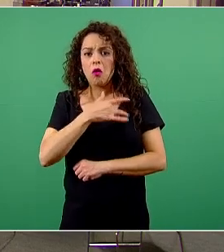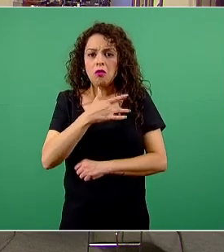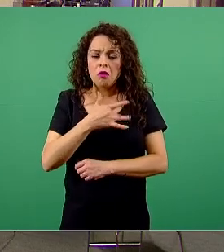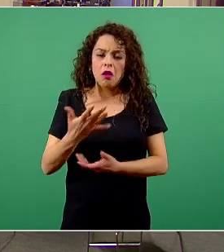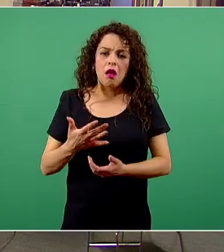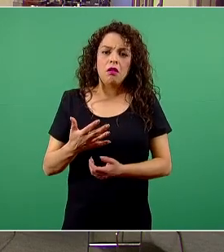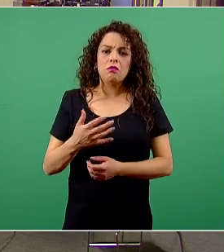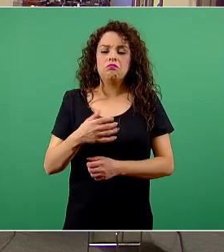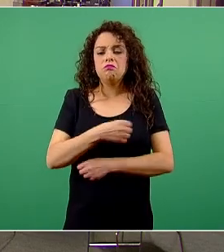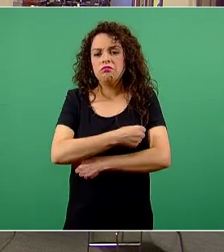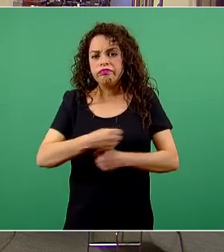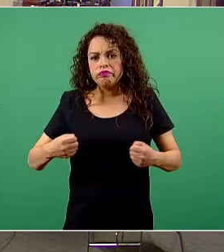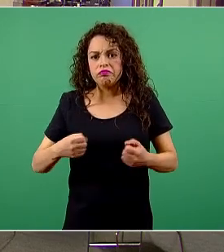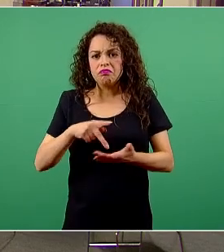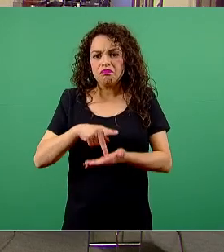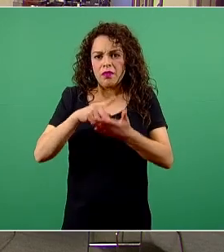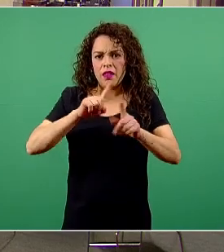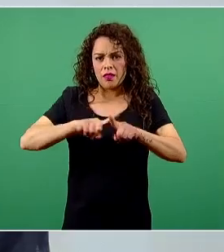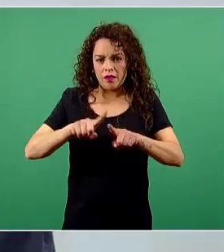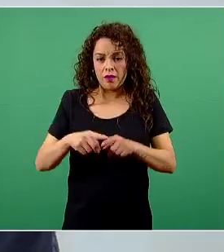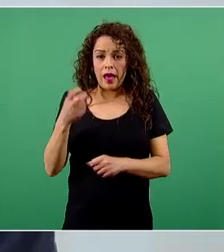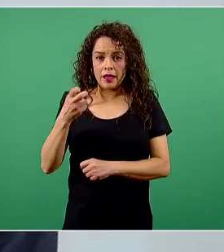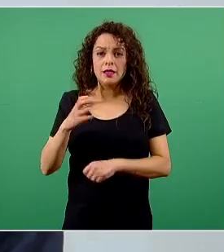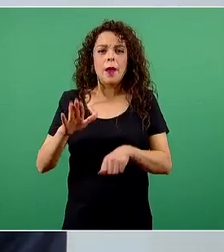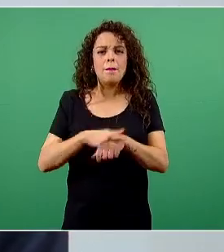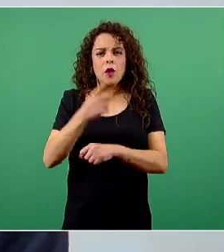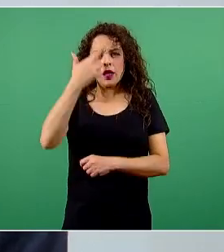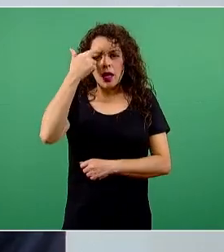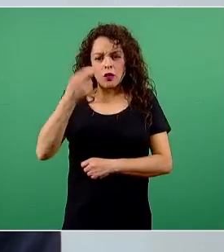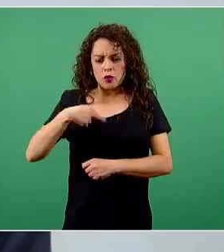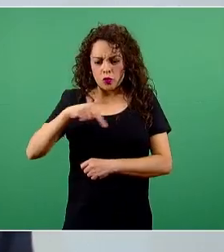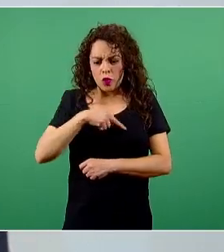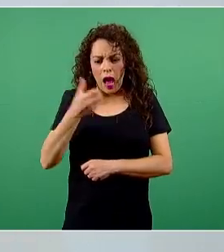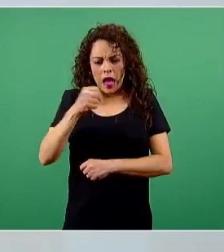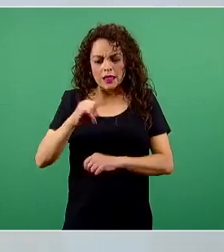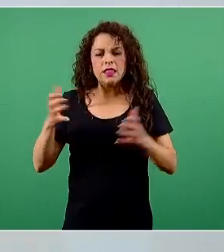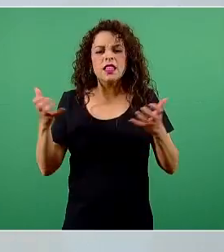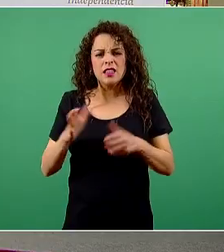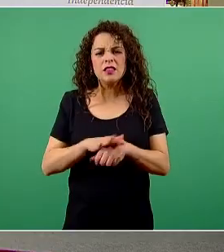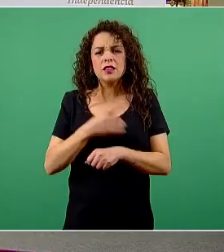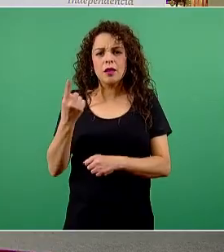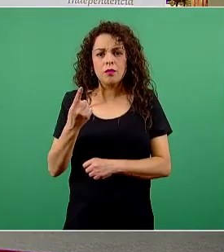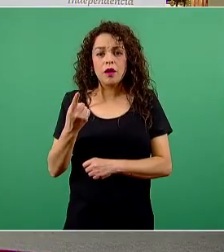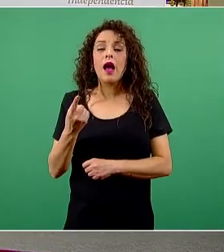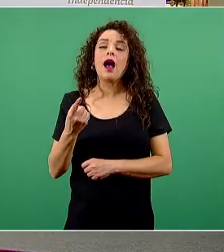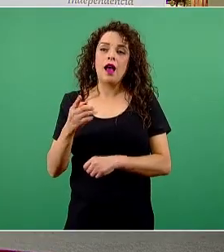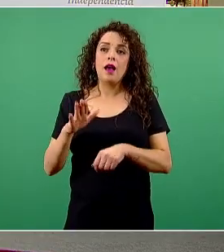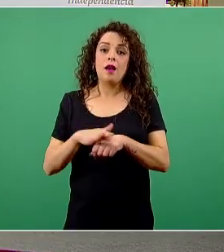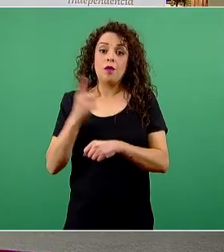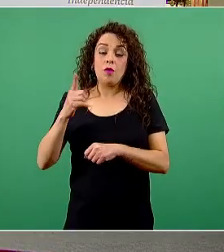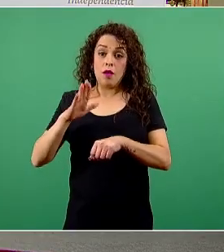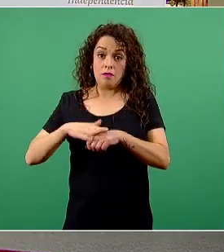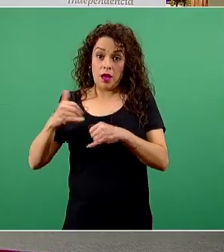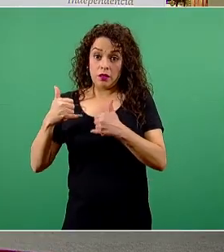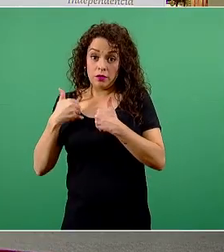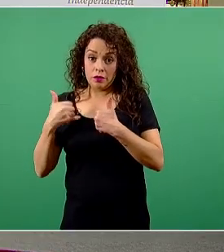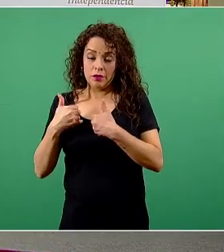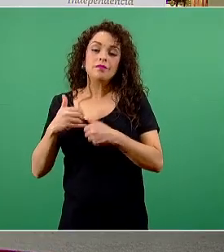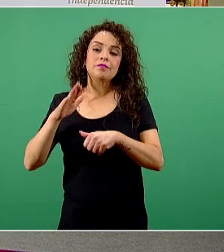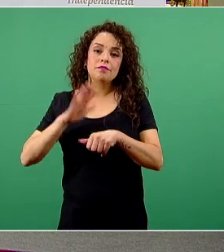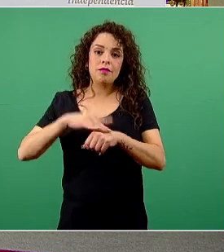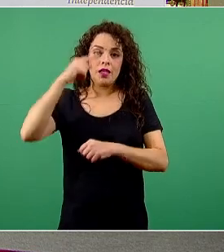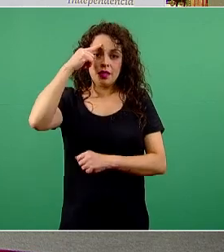lleven. ¿Por qué lo hicimos así? Porque creemos que también a menor edad también es más